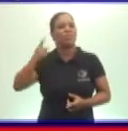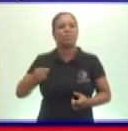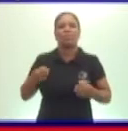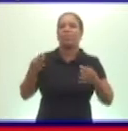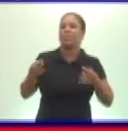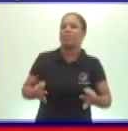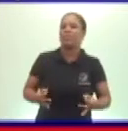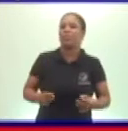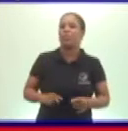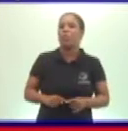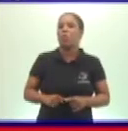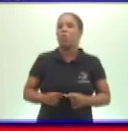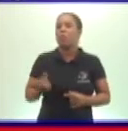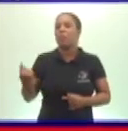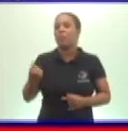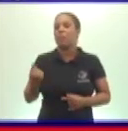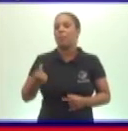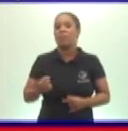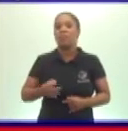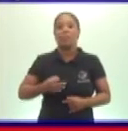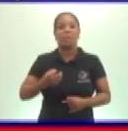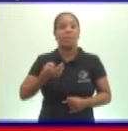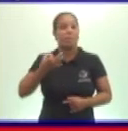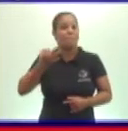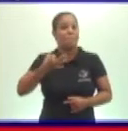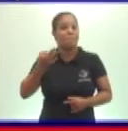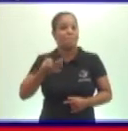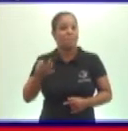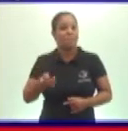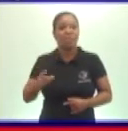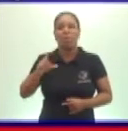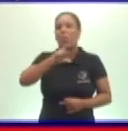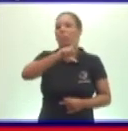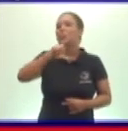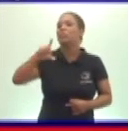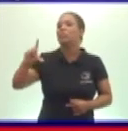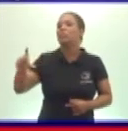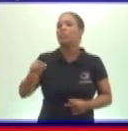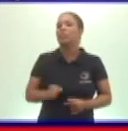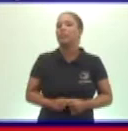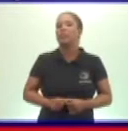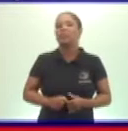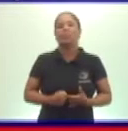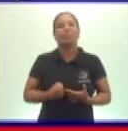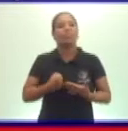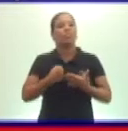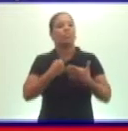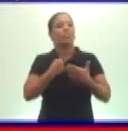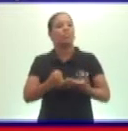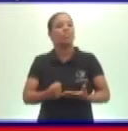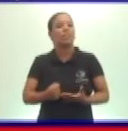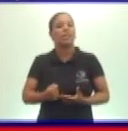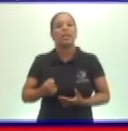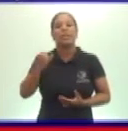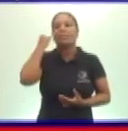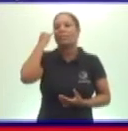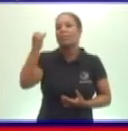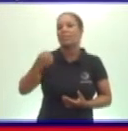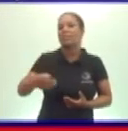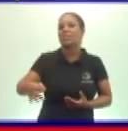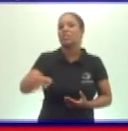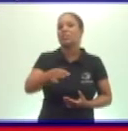Porque en primer lugar expresa una concepción que revela intereses sociales y